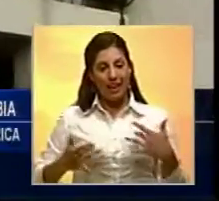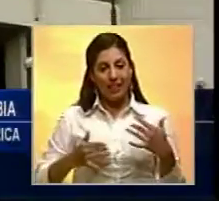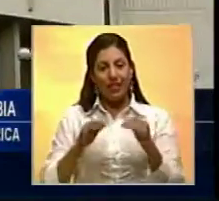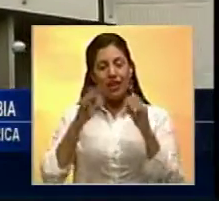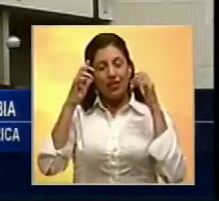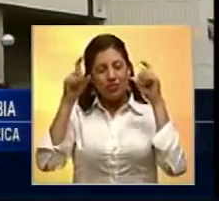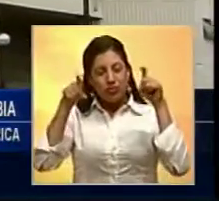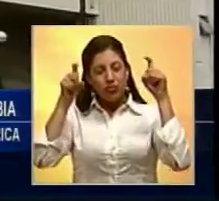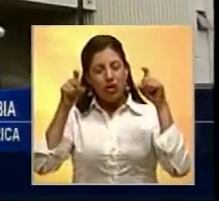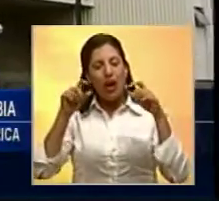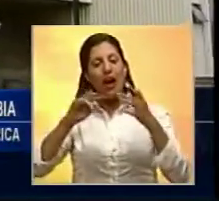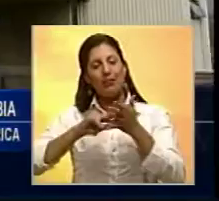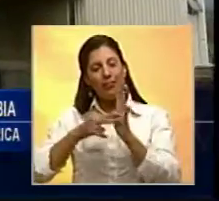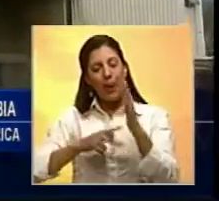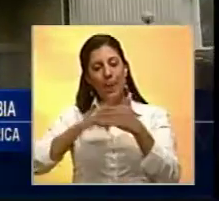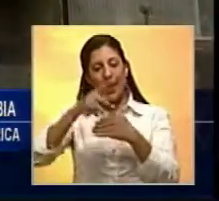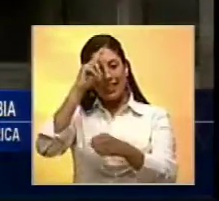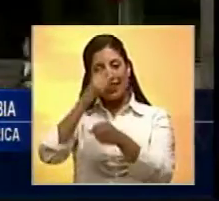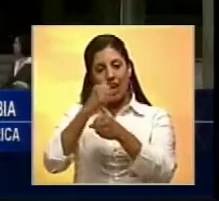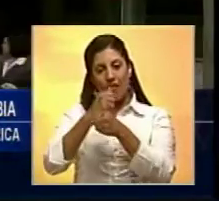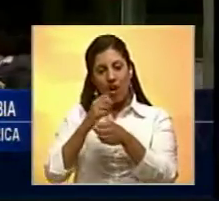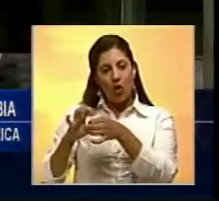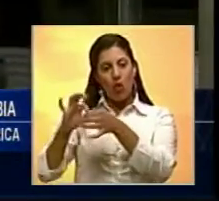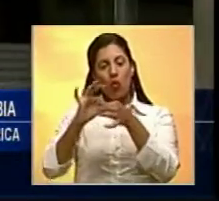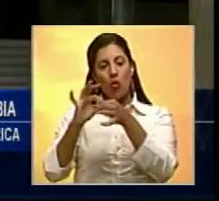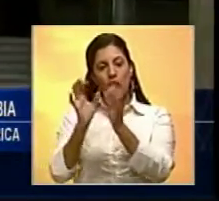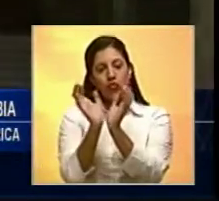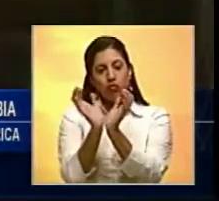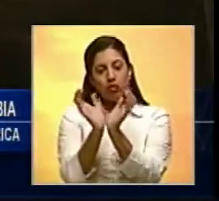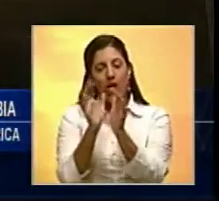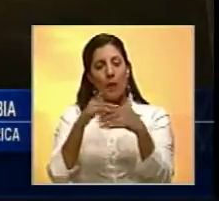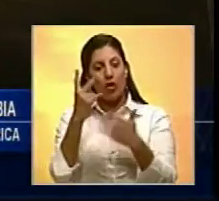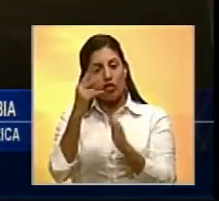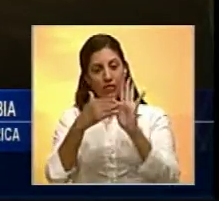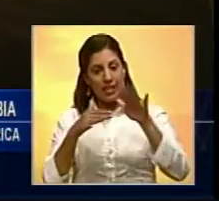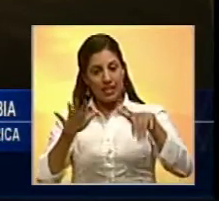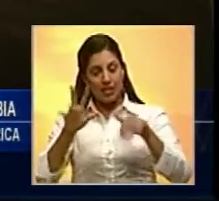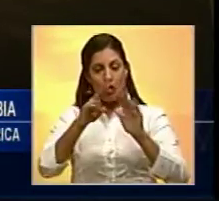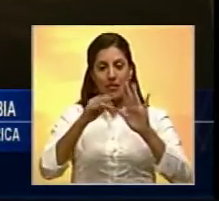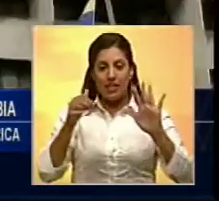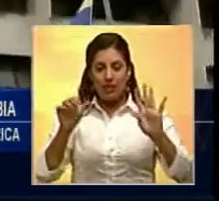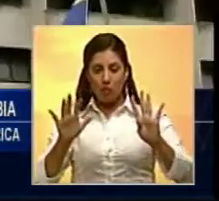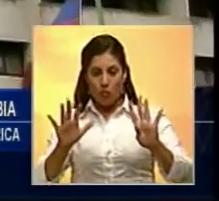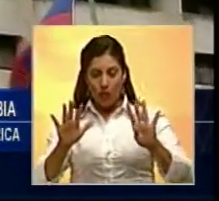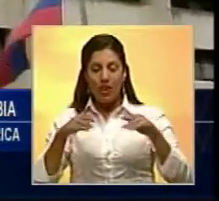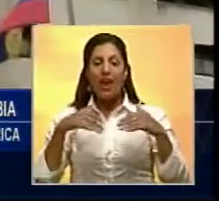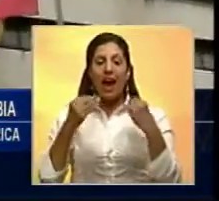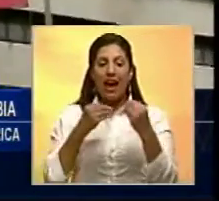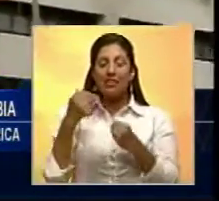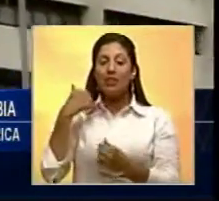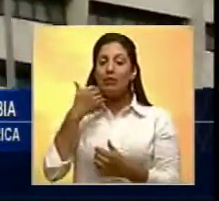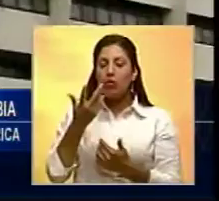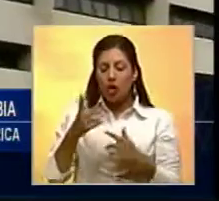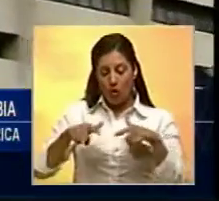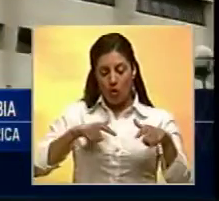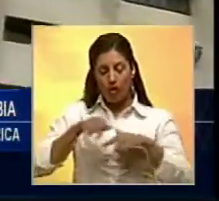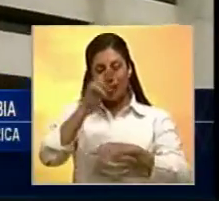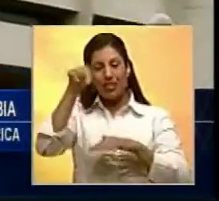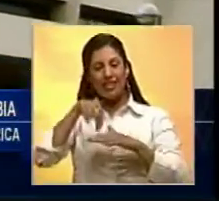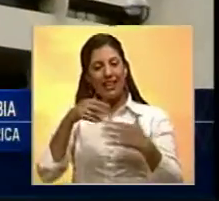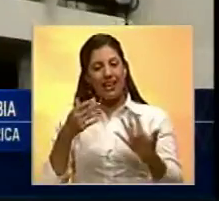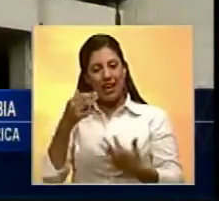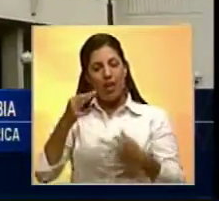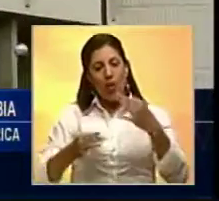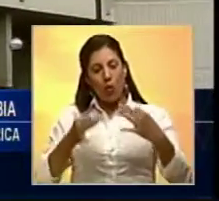formativas programadas en el Plan de Trabajo UNICEF TSJ 2015-2019, realizado por la Coordinación Nacional